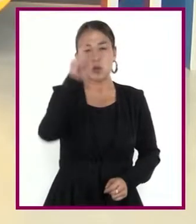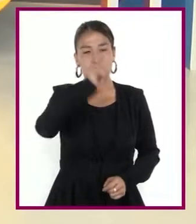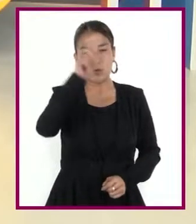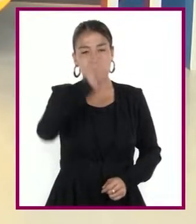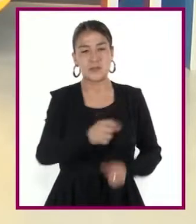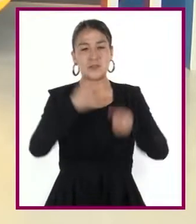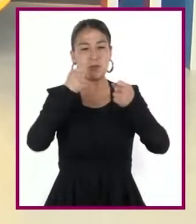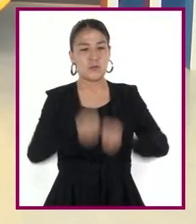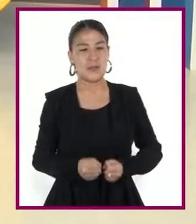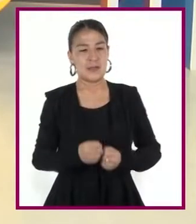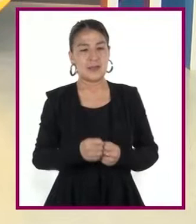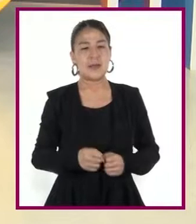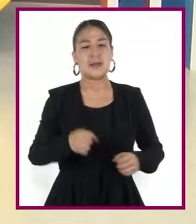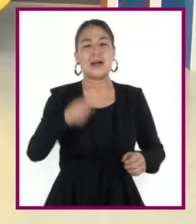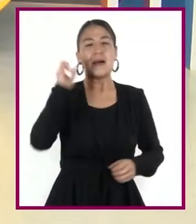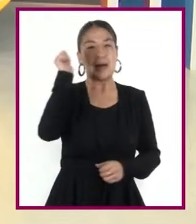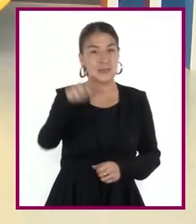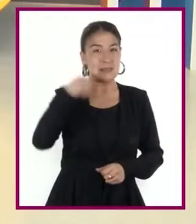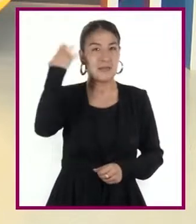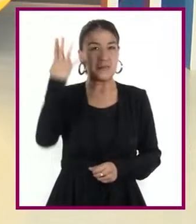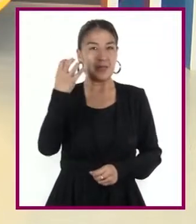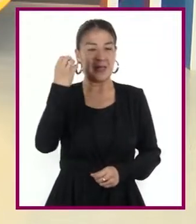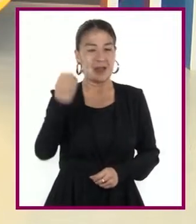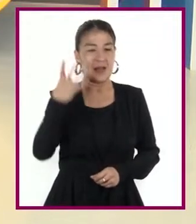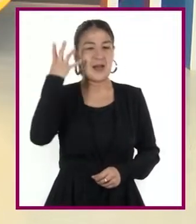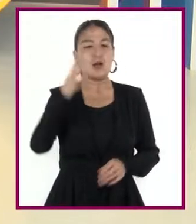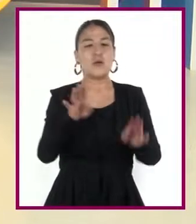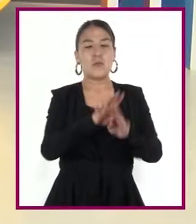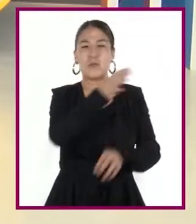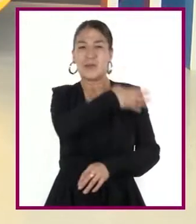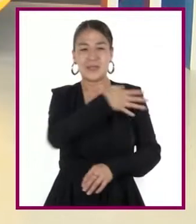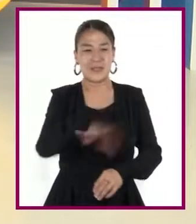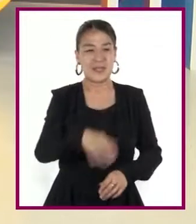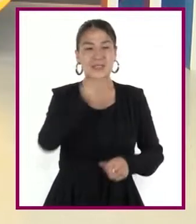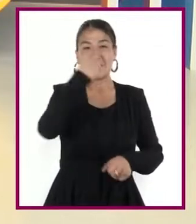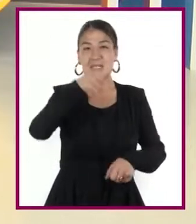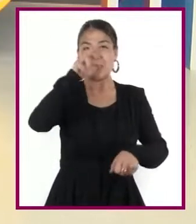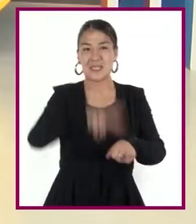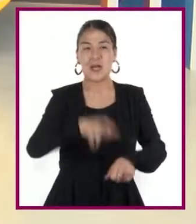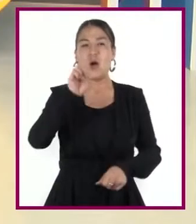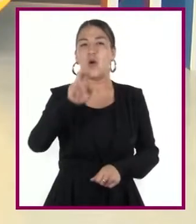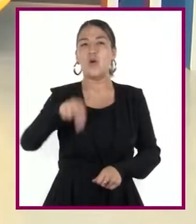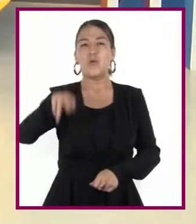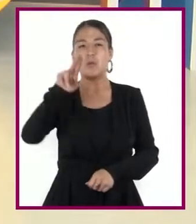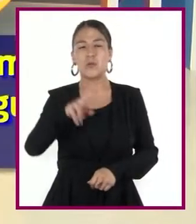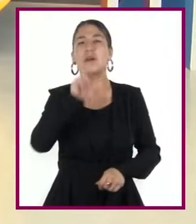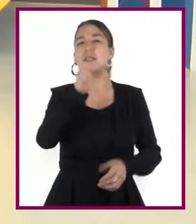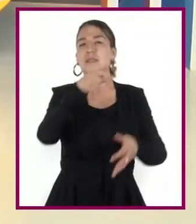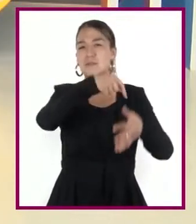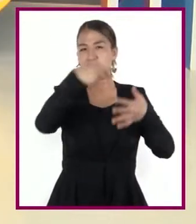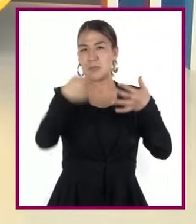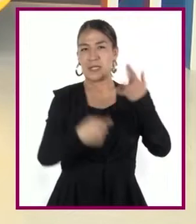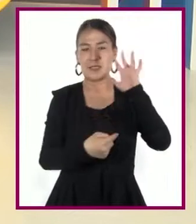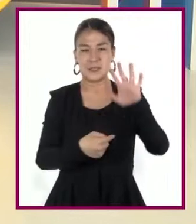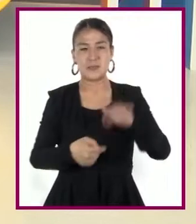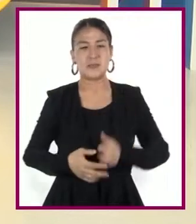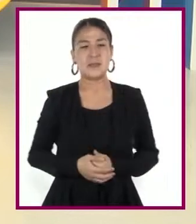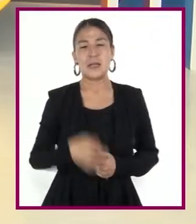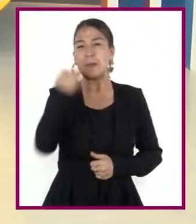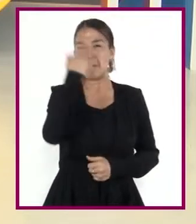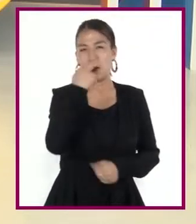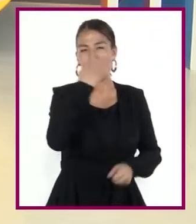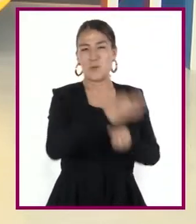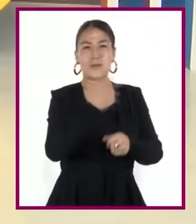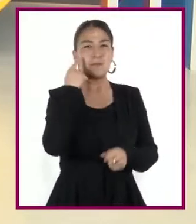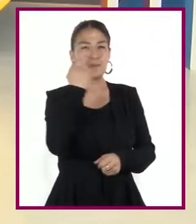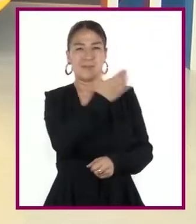Seguridad, la Asamblea General y el Secretario General de la ONU accionan desde 5 tareas. Revisémoslas con